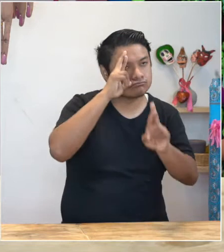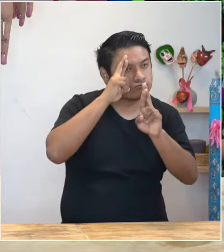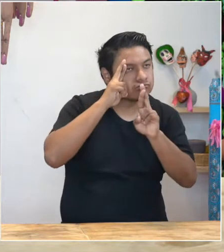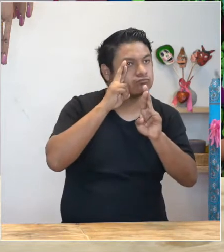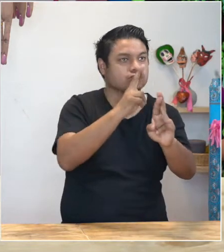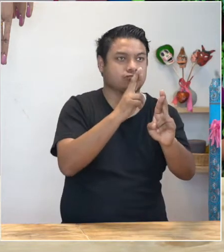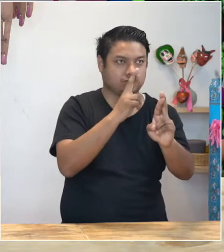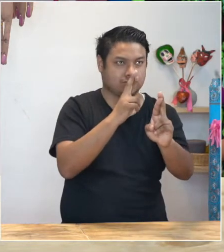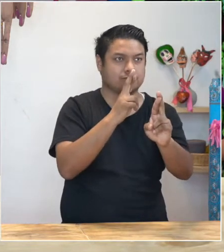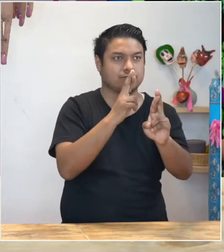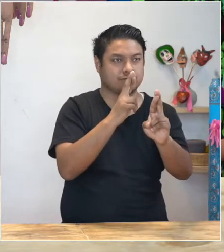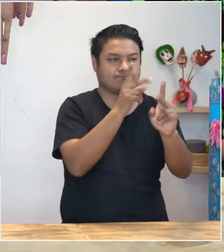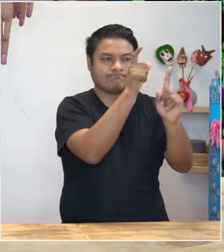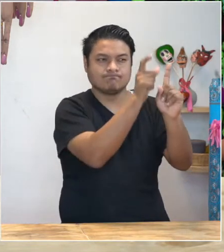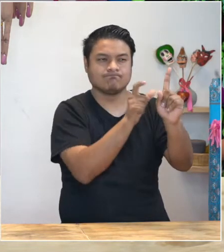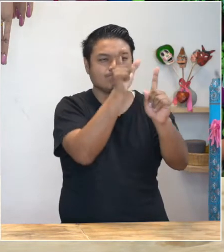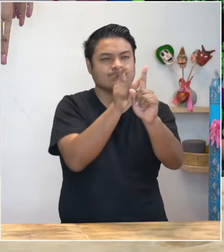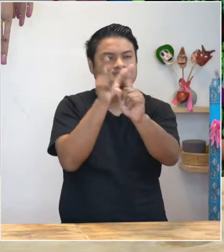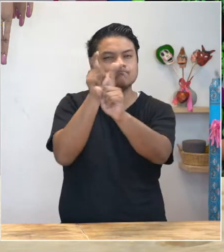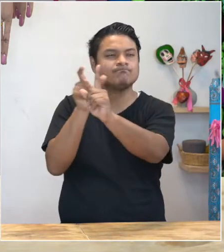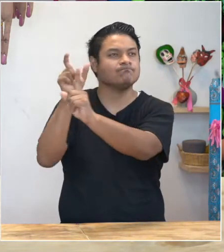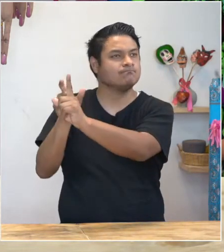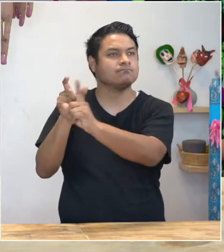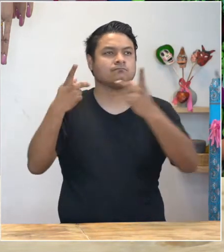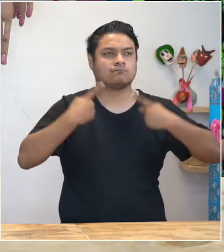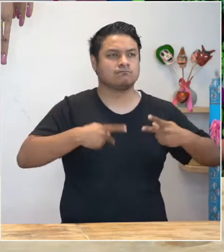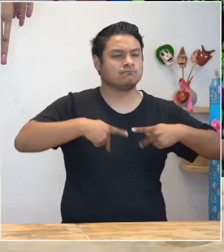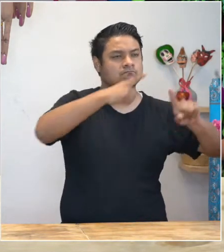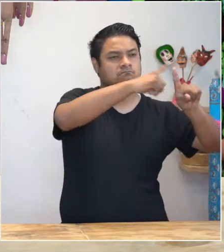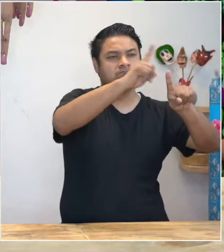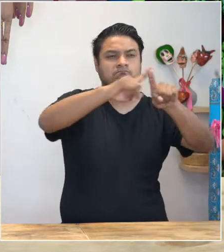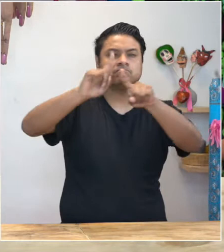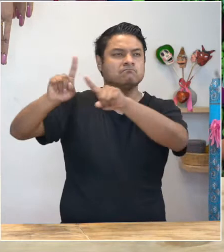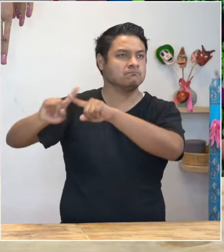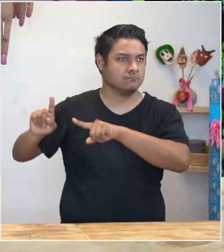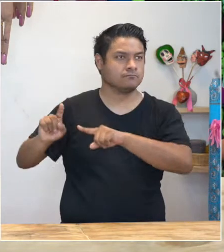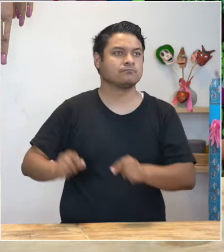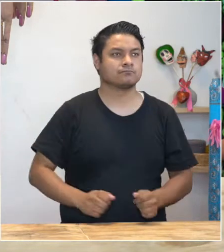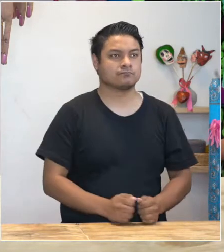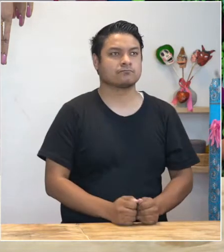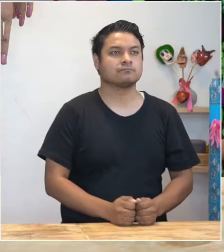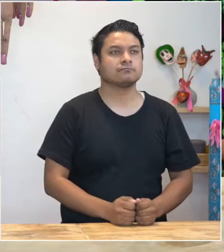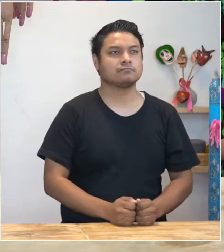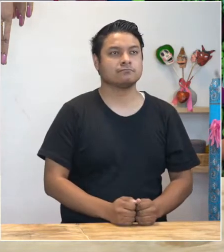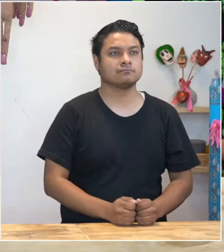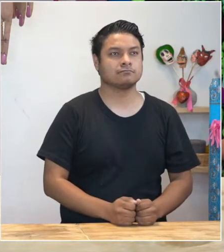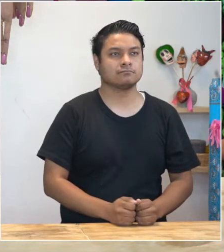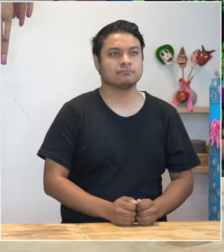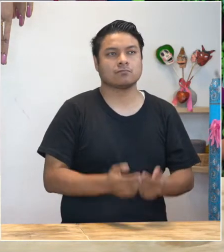razones, enfocado ahorita a la población joven. Ustedes como jóvenes considero que son